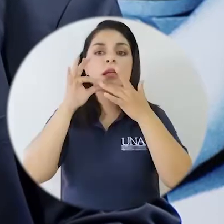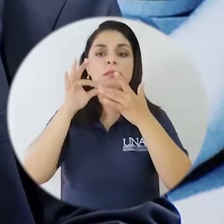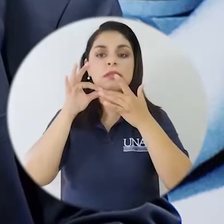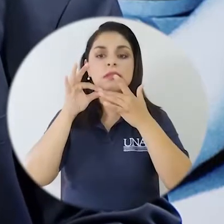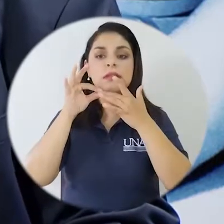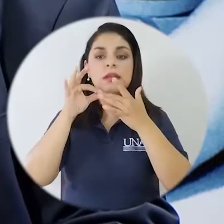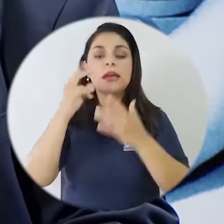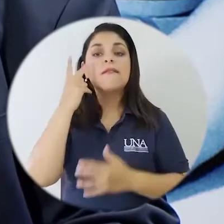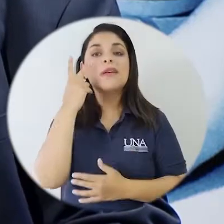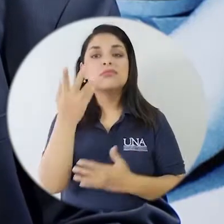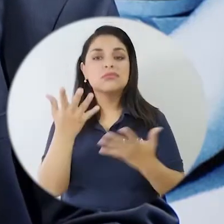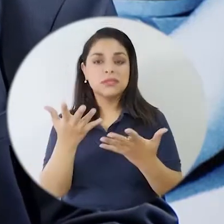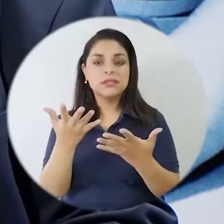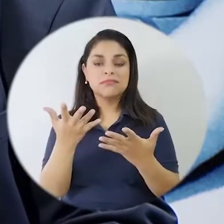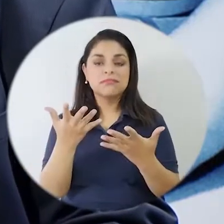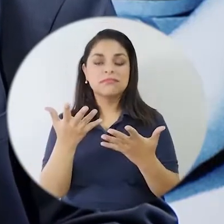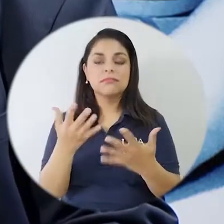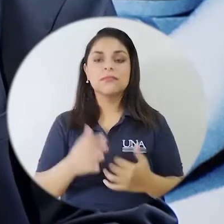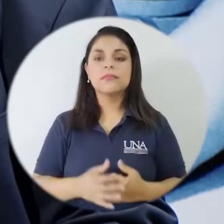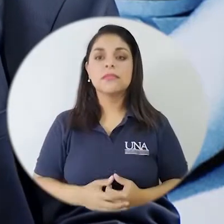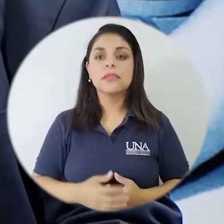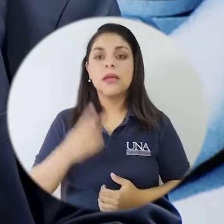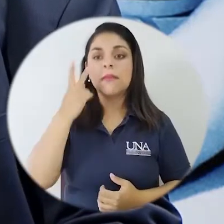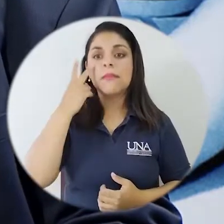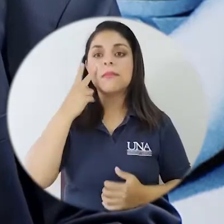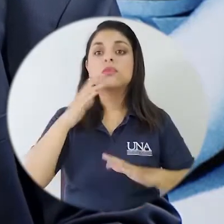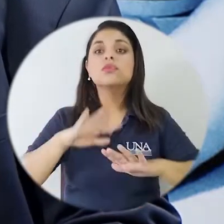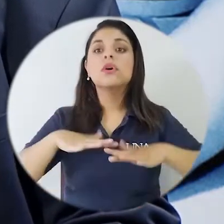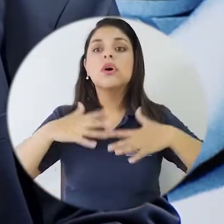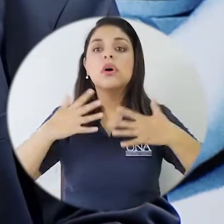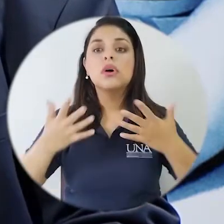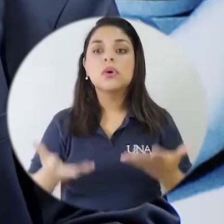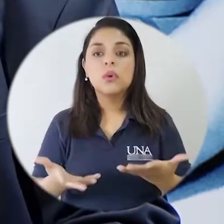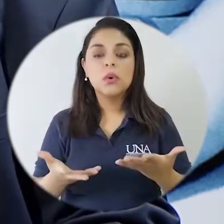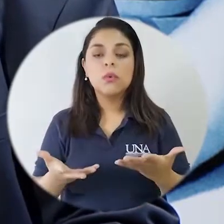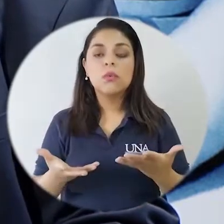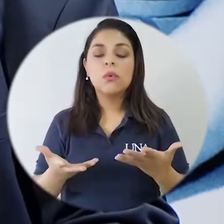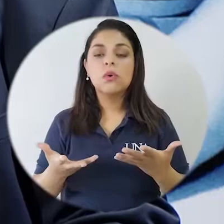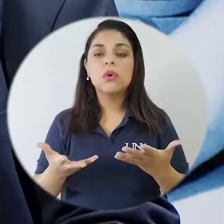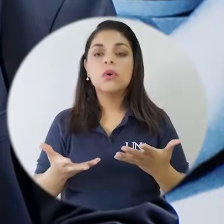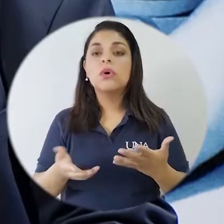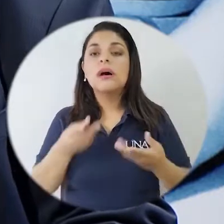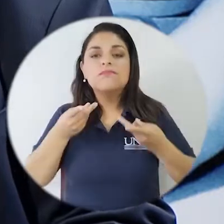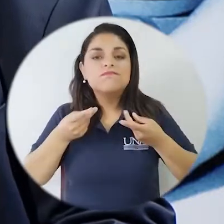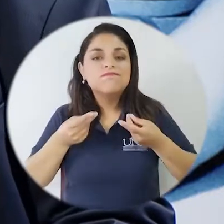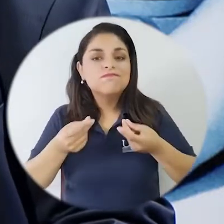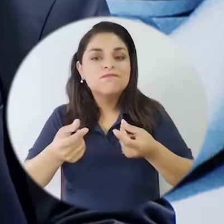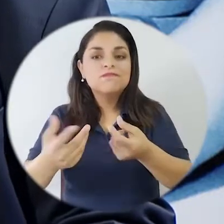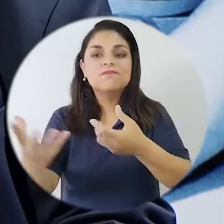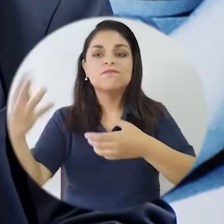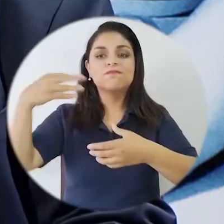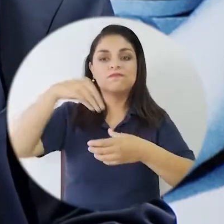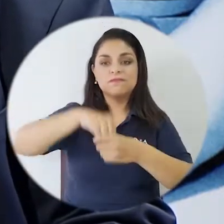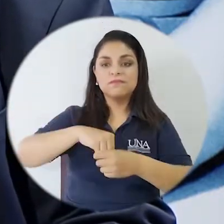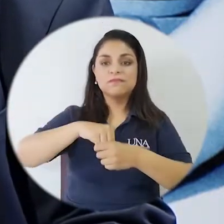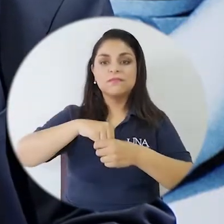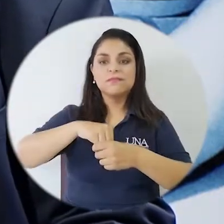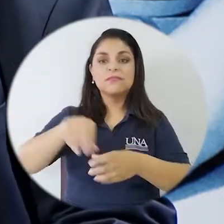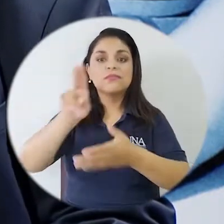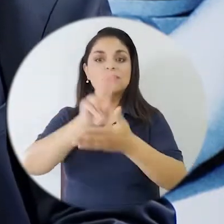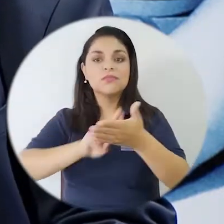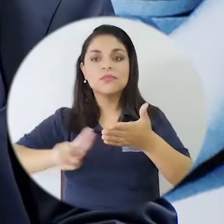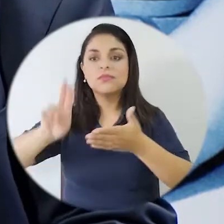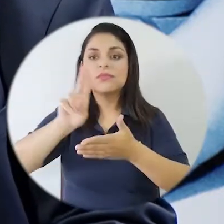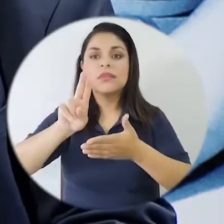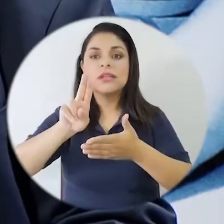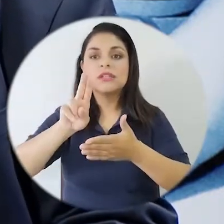en las universidades. Hemos visto cómo a partir de una acelerada incorporación de las universidades